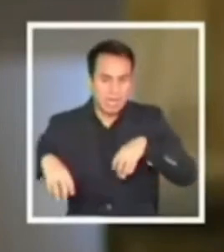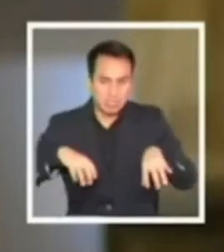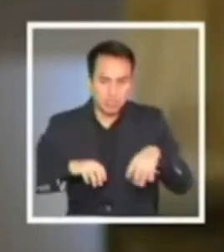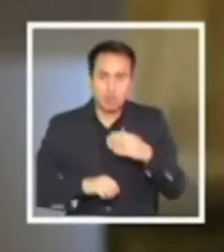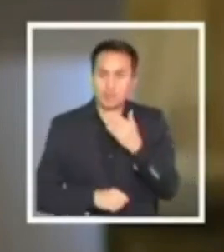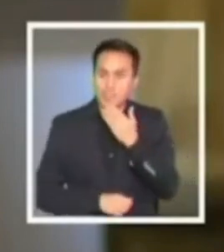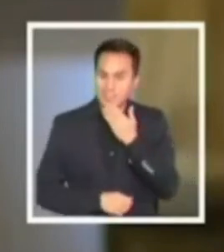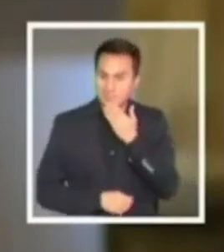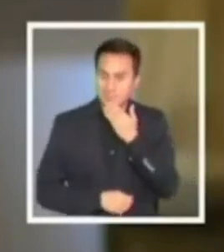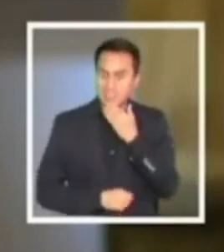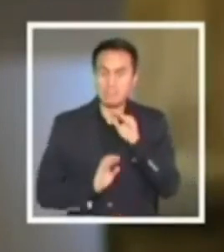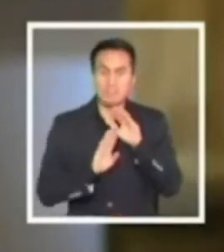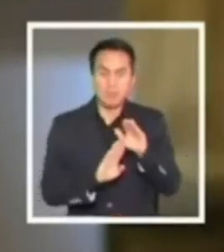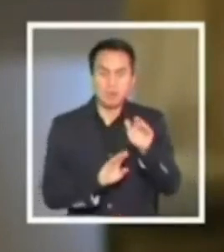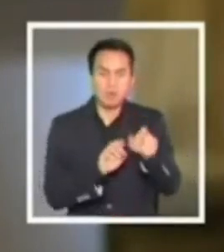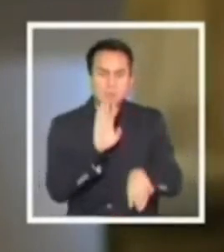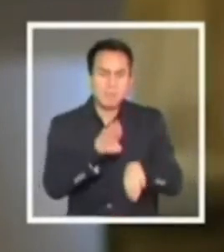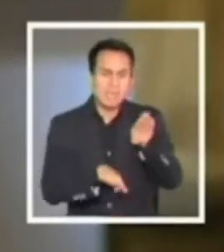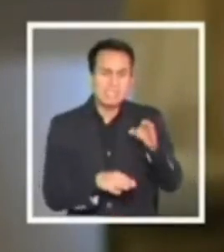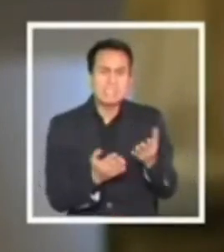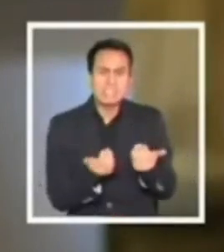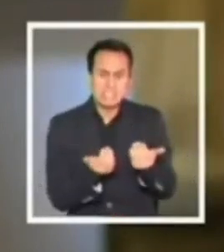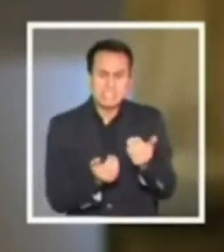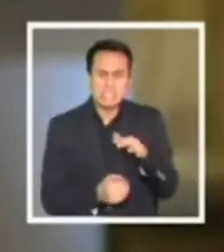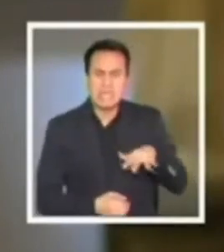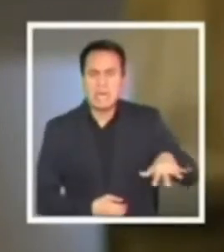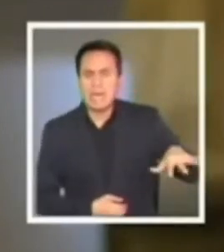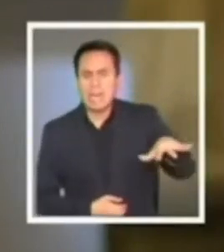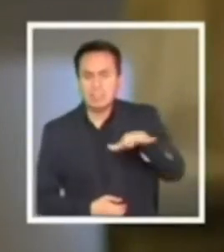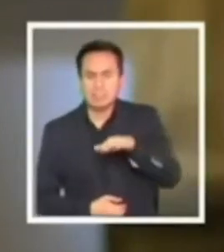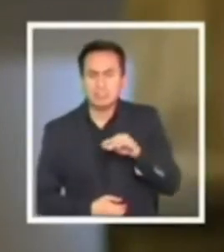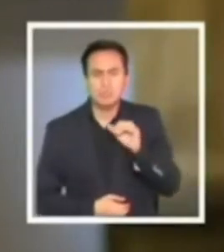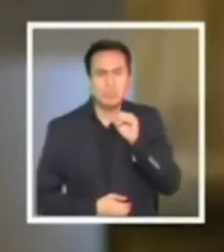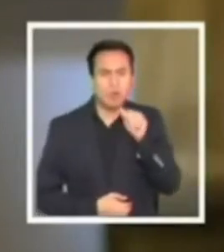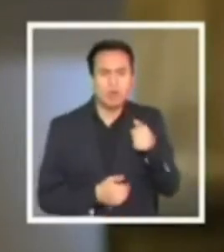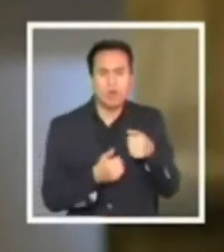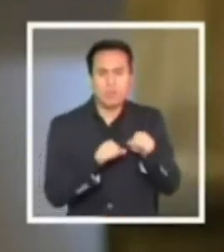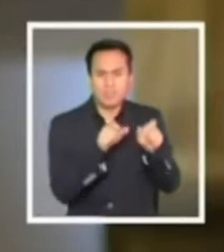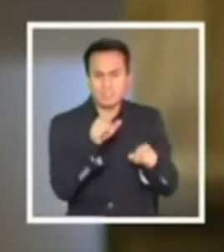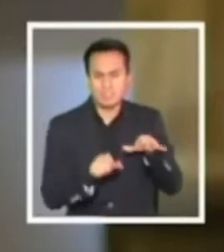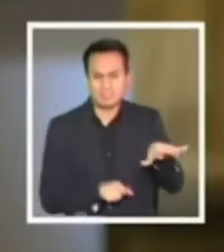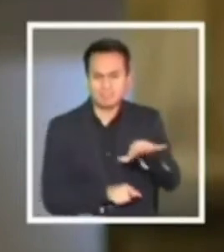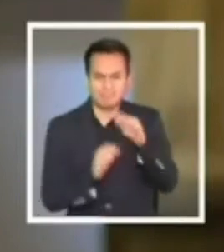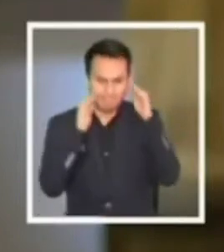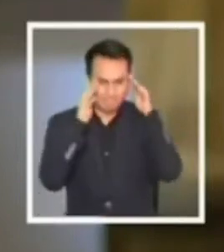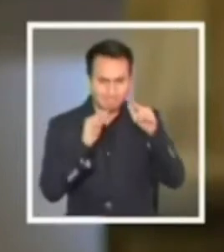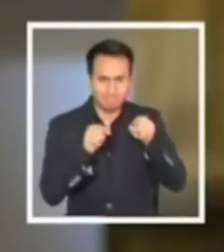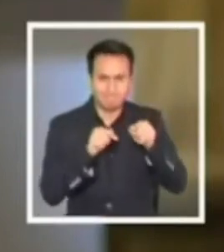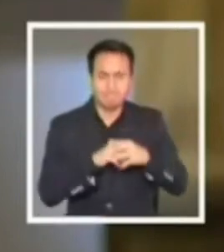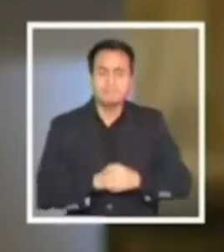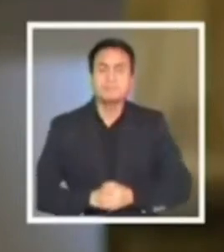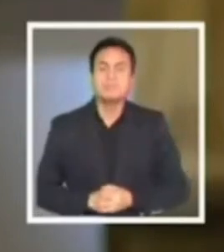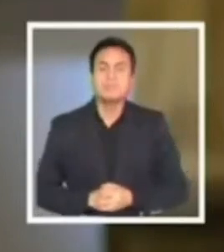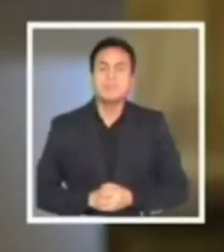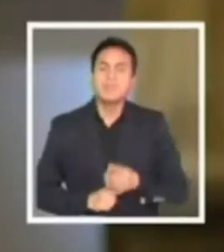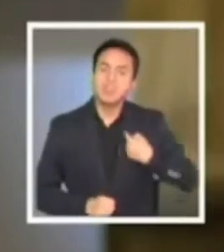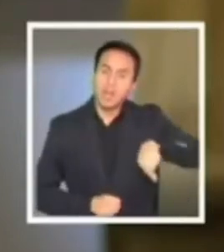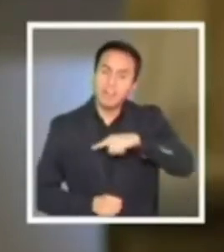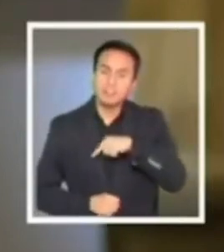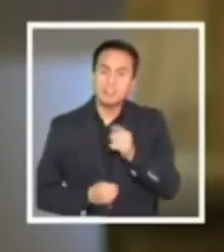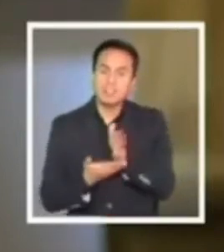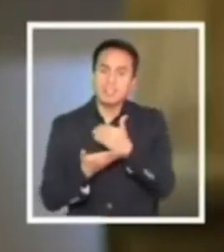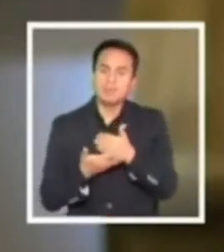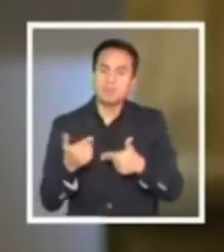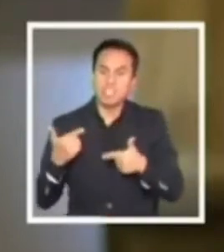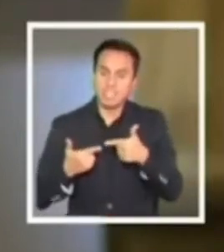acciones en favor de los más necesitados, en favor de los pobres. En nuestro caso, la